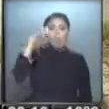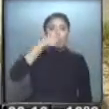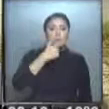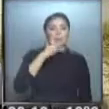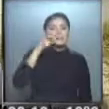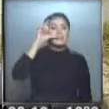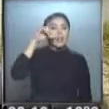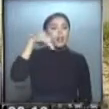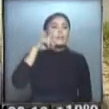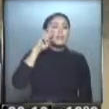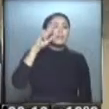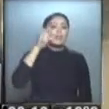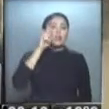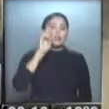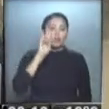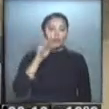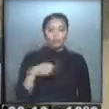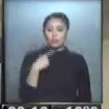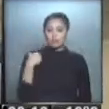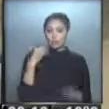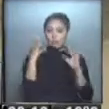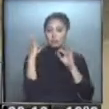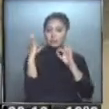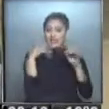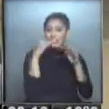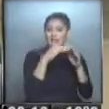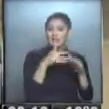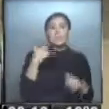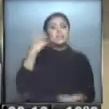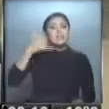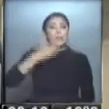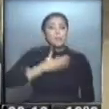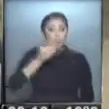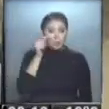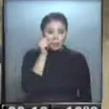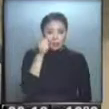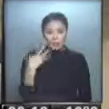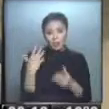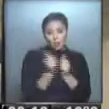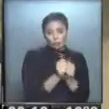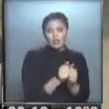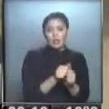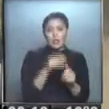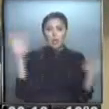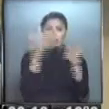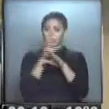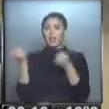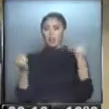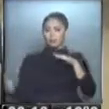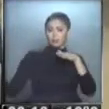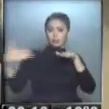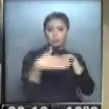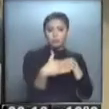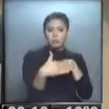Mirador. Llegaba a casa, llamo a mi viejo para que me acompañe a guardar la camioneta. Ahí enseguida nos cruzan un auto.